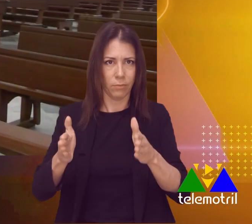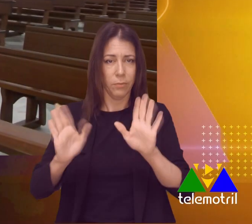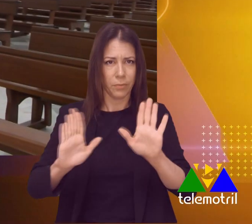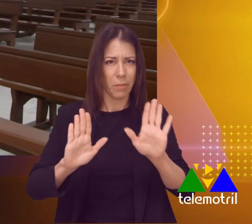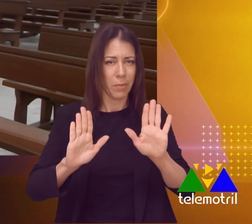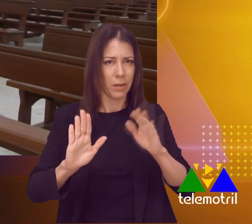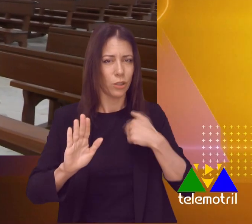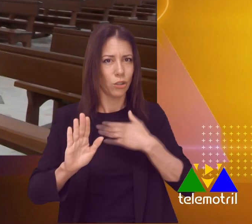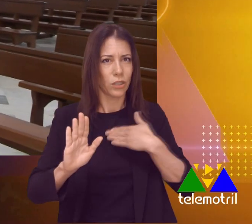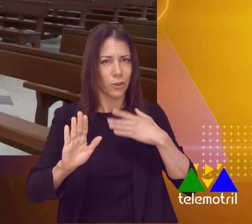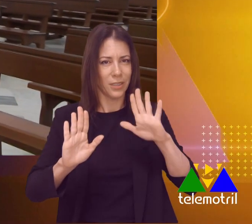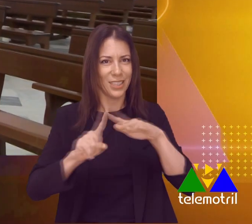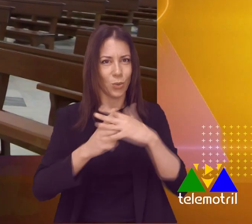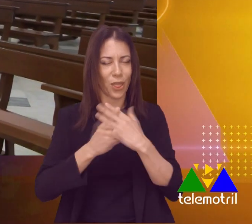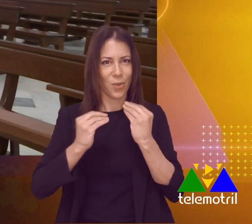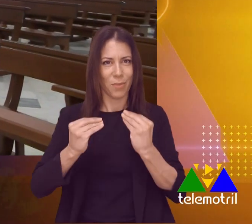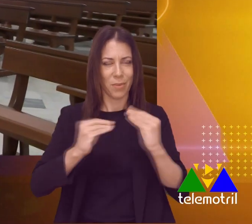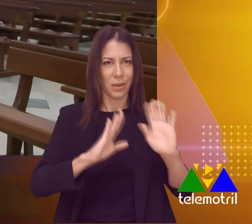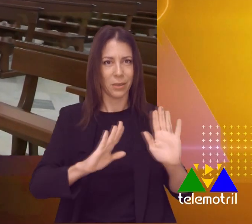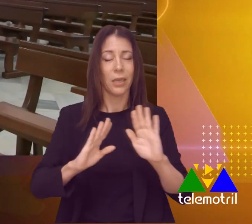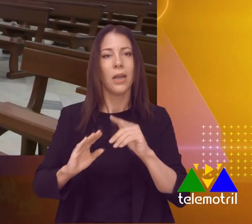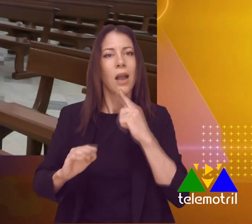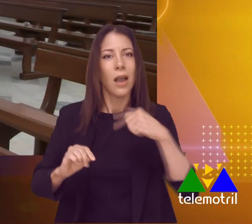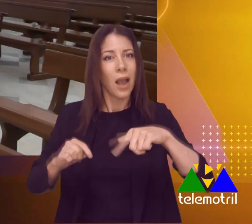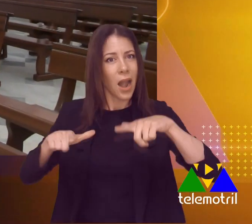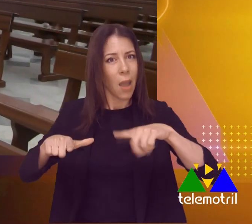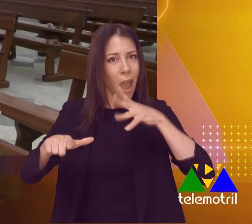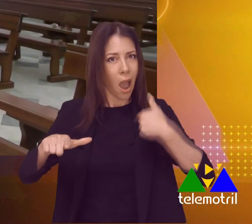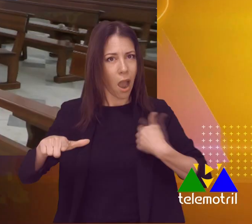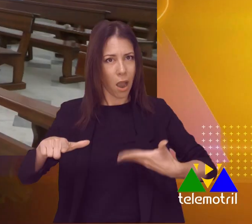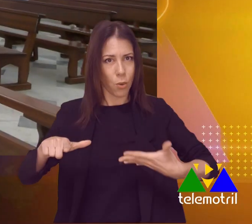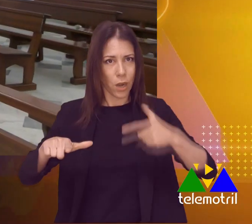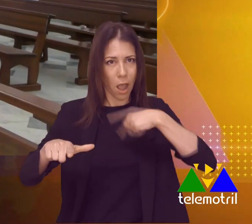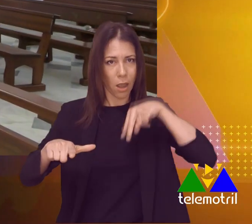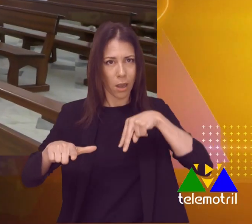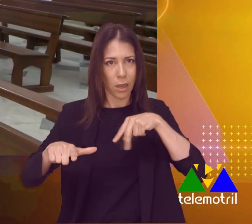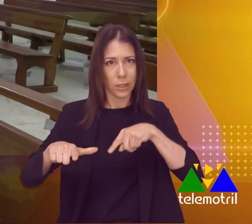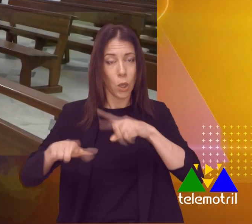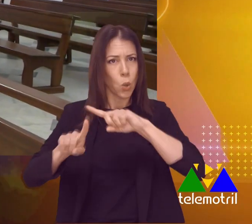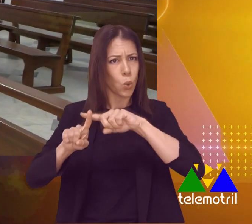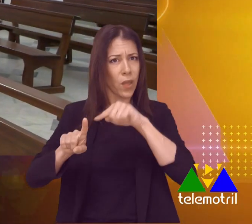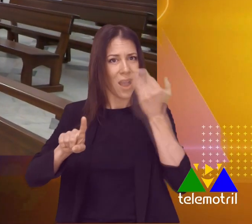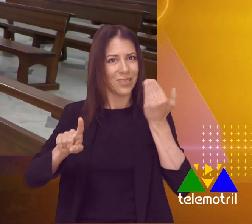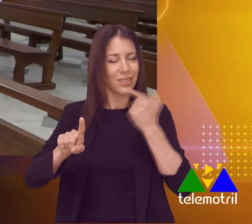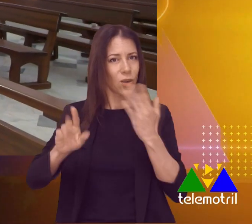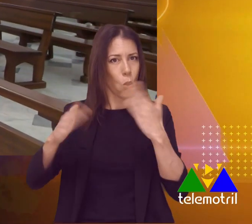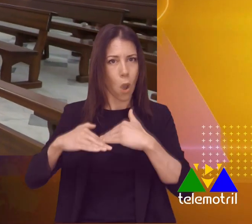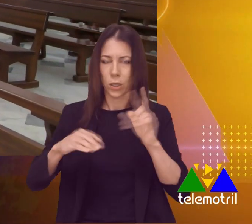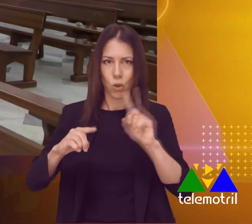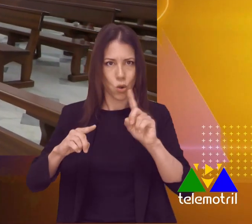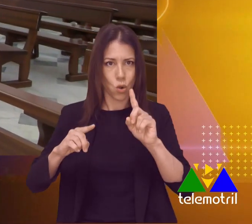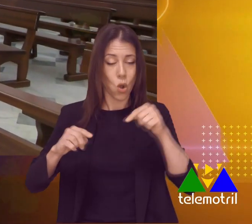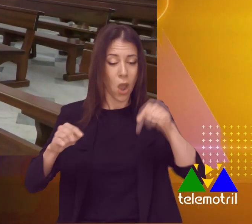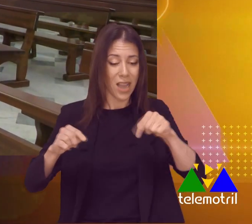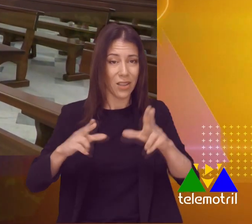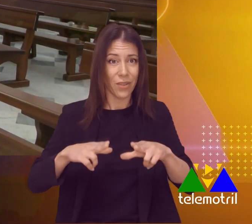recordarlo, vamos a situarnos bien. Esta nave donde nosotros nos encontramos, la parte de la cruz, no estaría. Finalizaría aquí la iglesia.